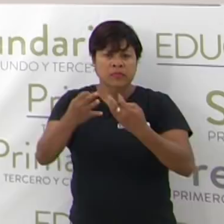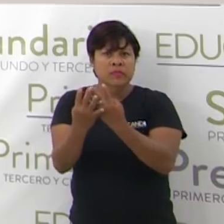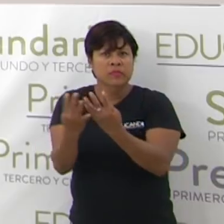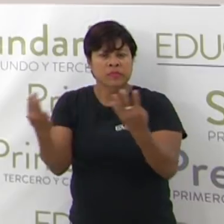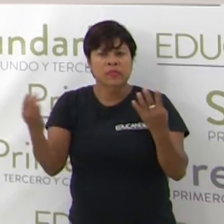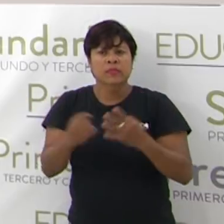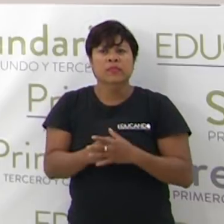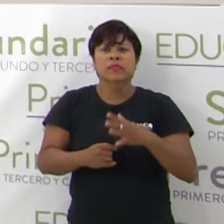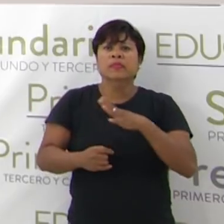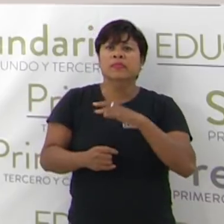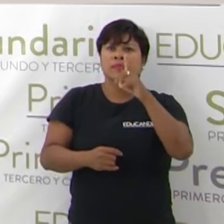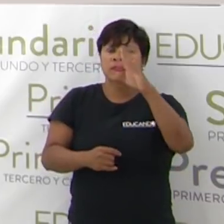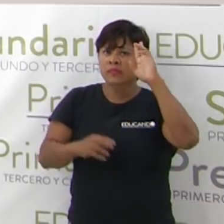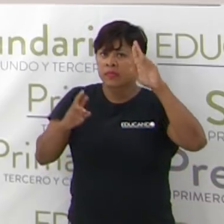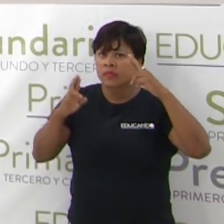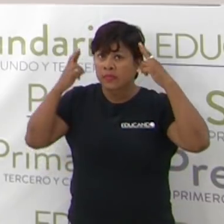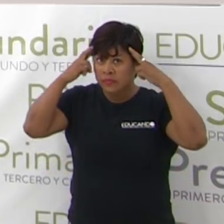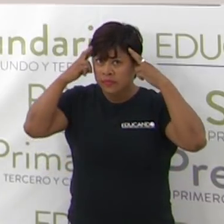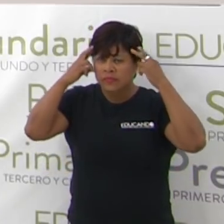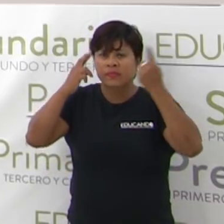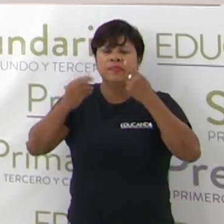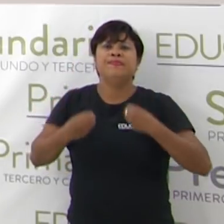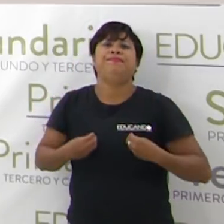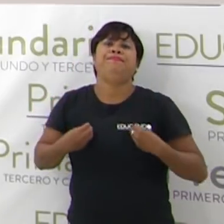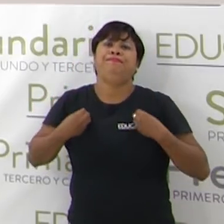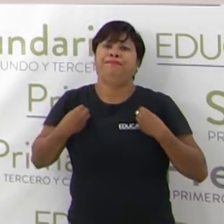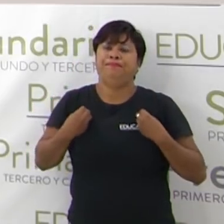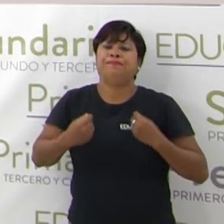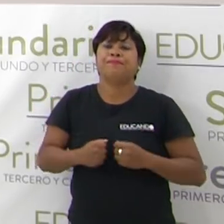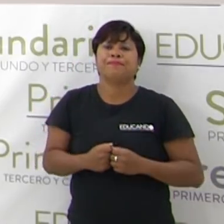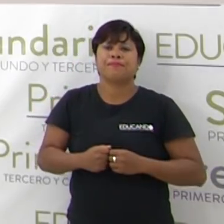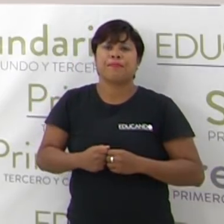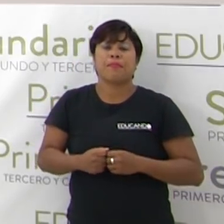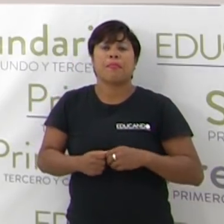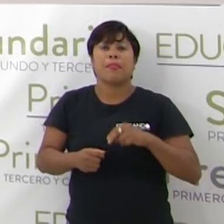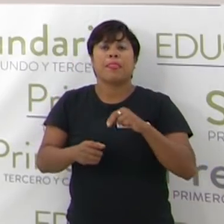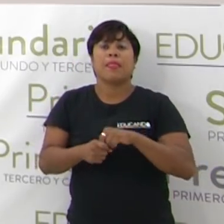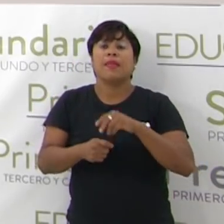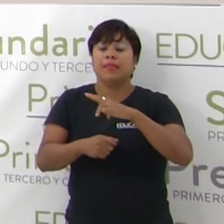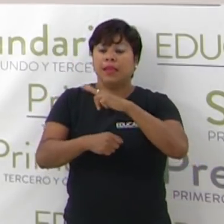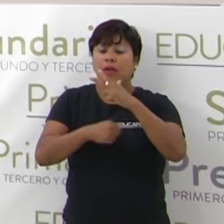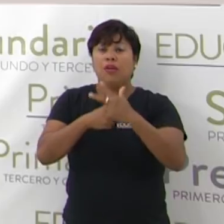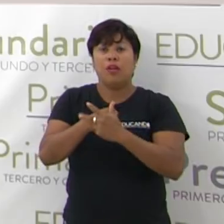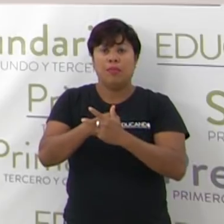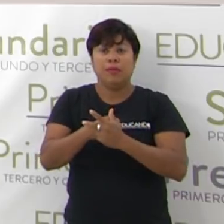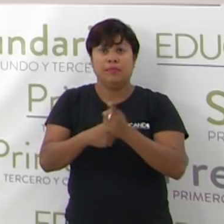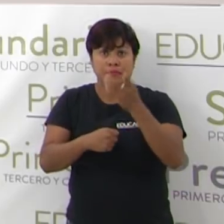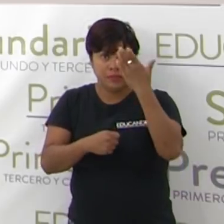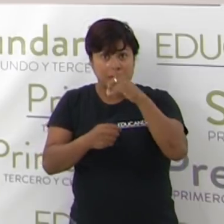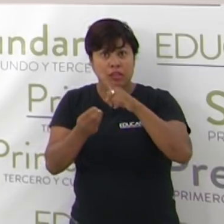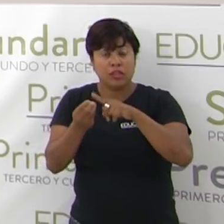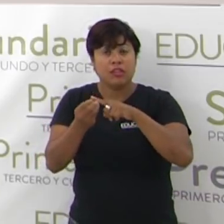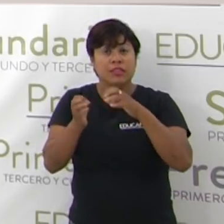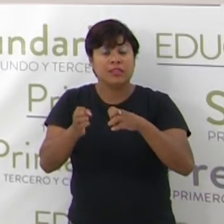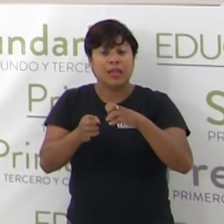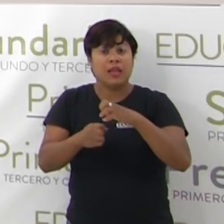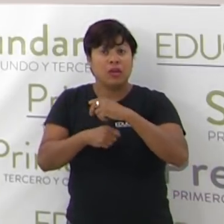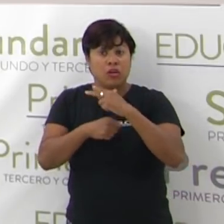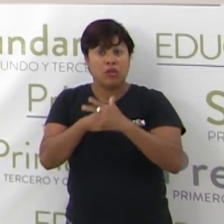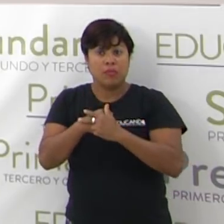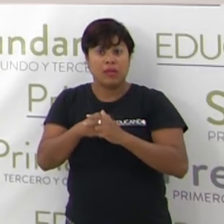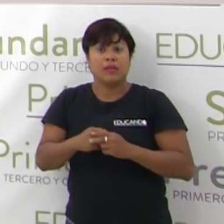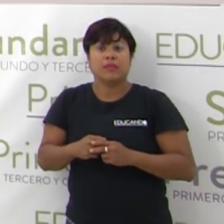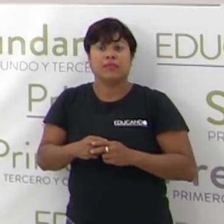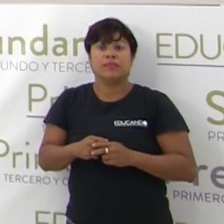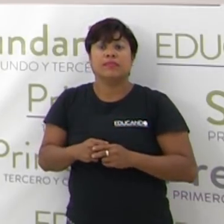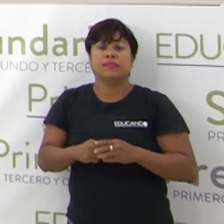Existió un rey que vivía en una parte de Europa. ¿Ustedes saben dónde está Europa? Bueno, Europa, a